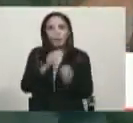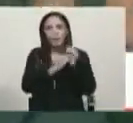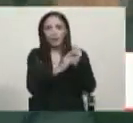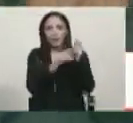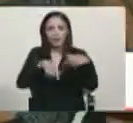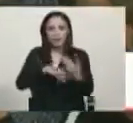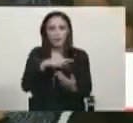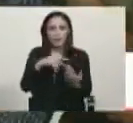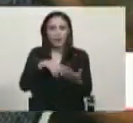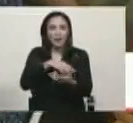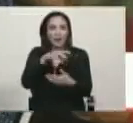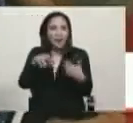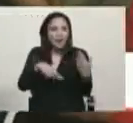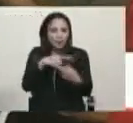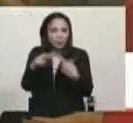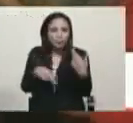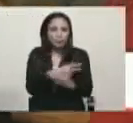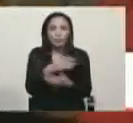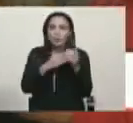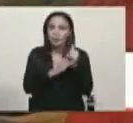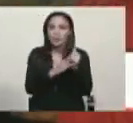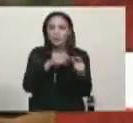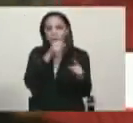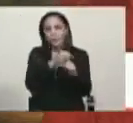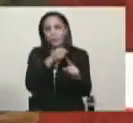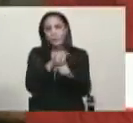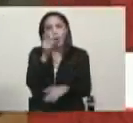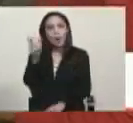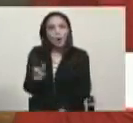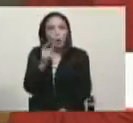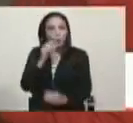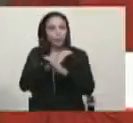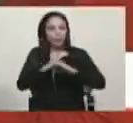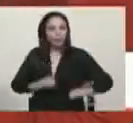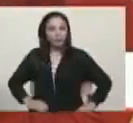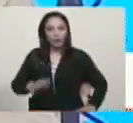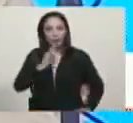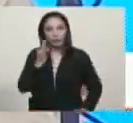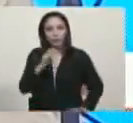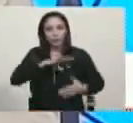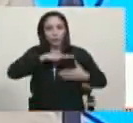zuliano, batallador, cristiano profundo del alma.